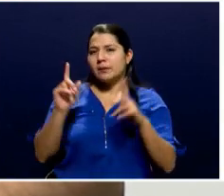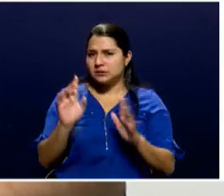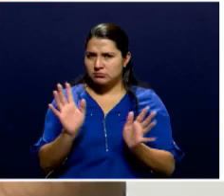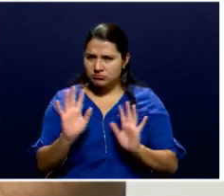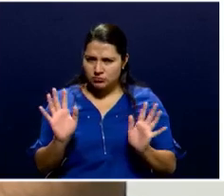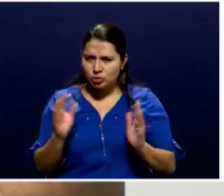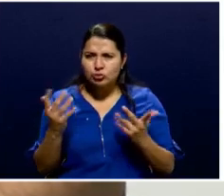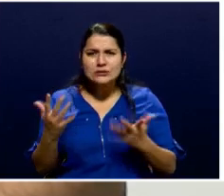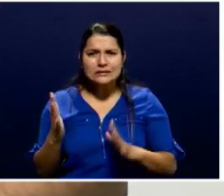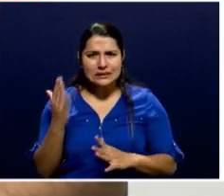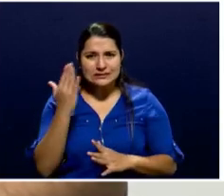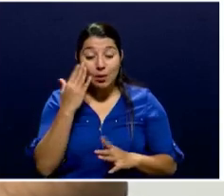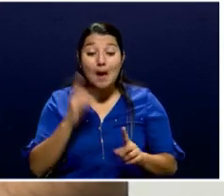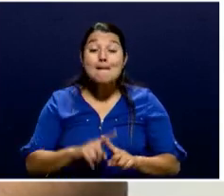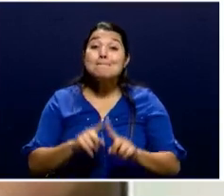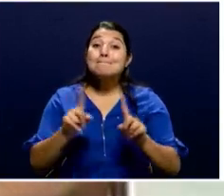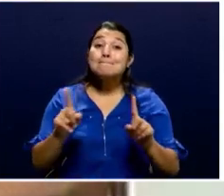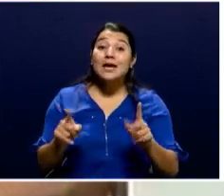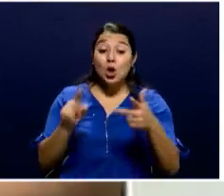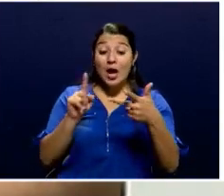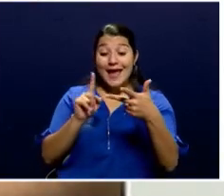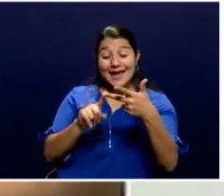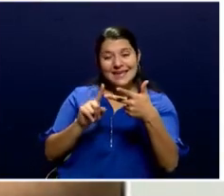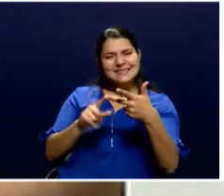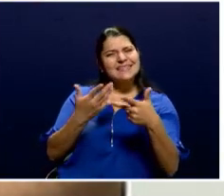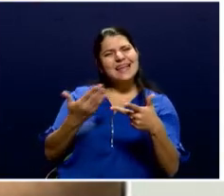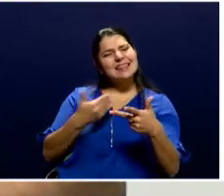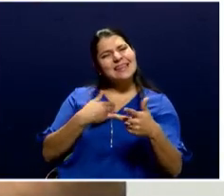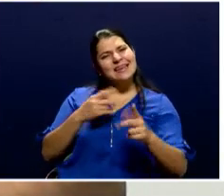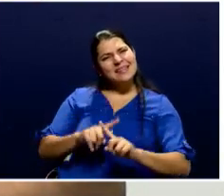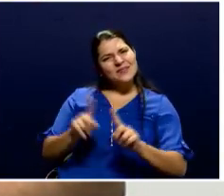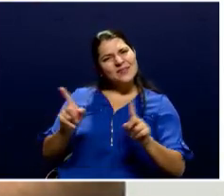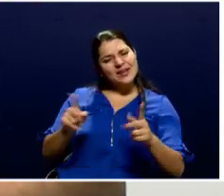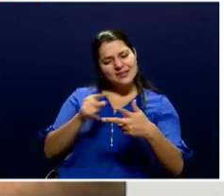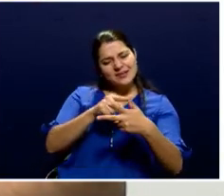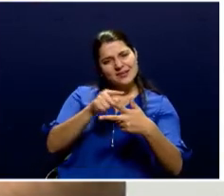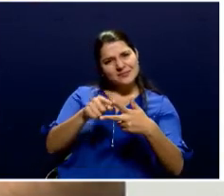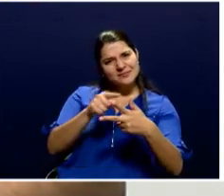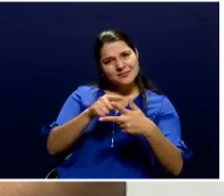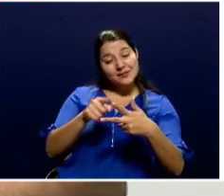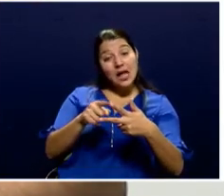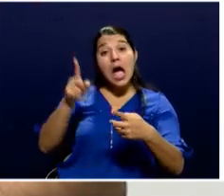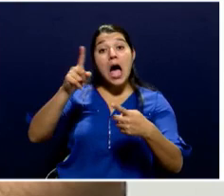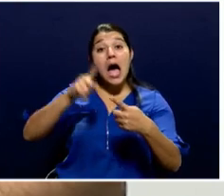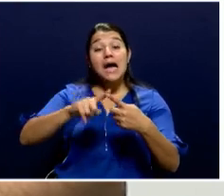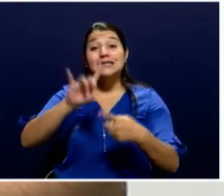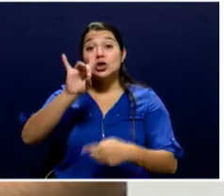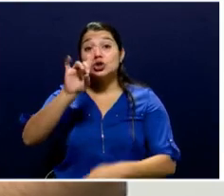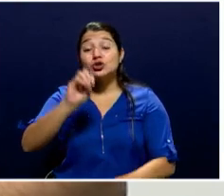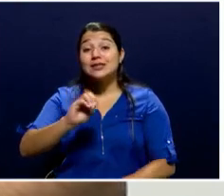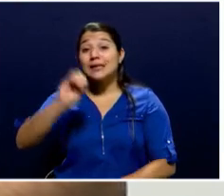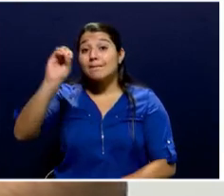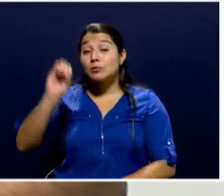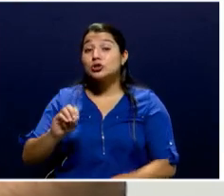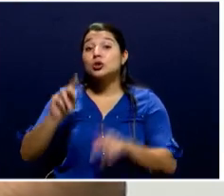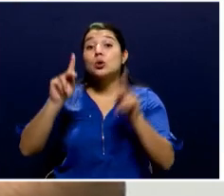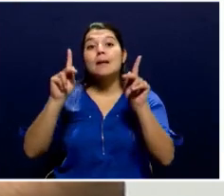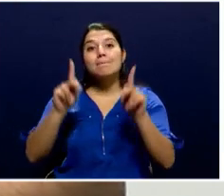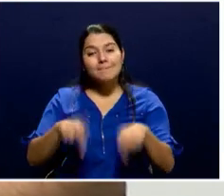La diferencia de este virus con los virus anteriores es que hasta un 80% de las